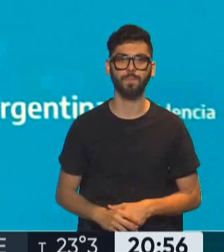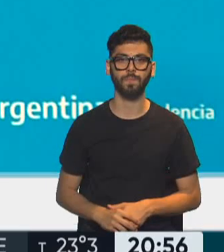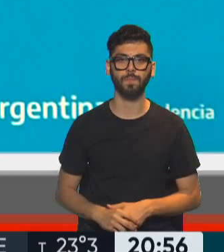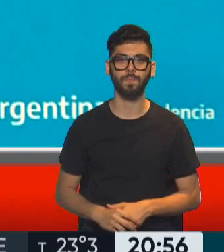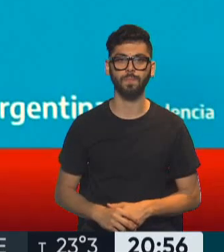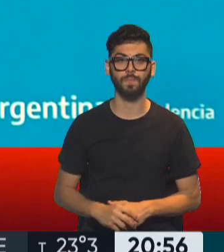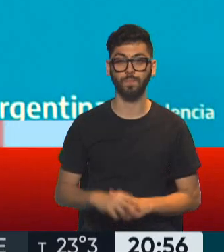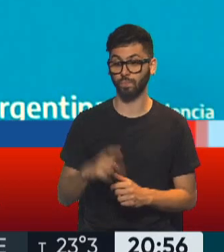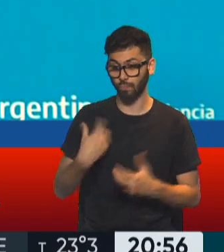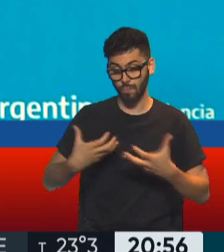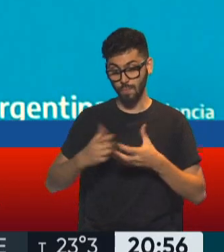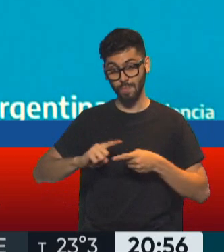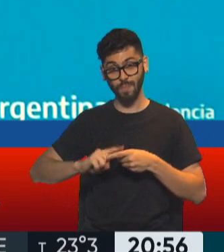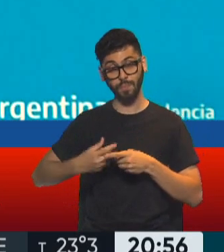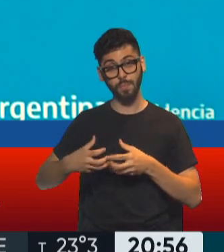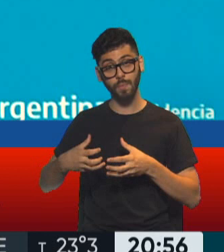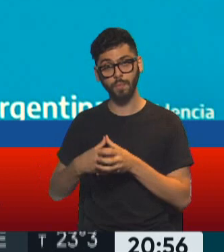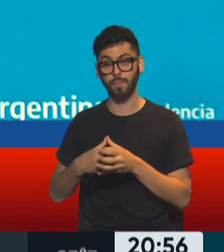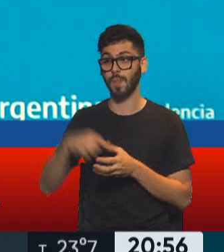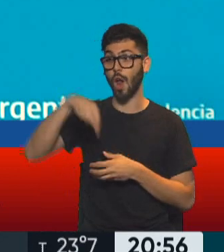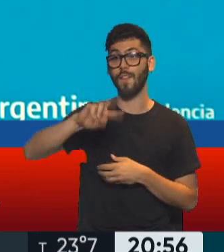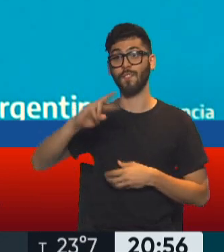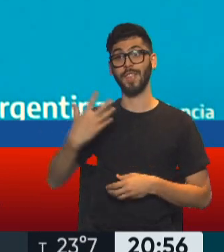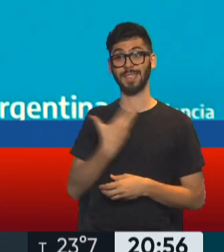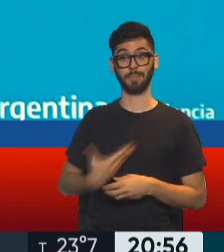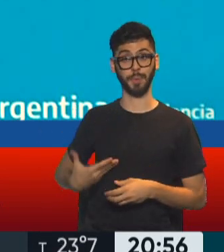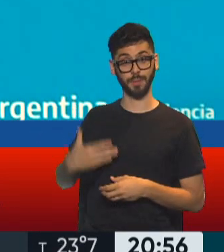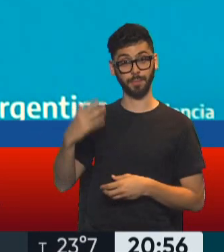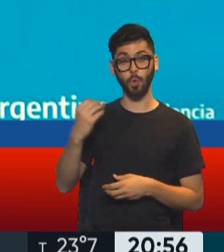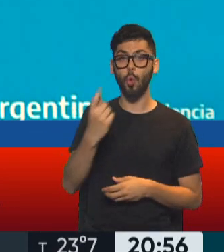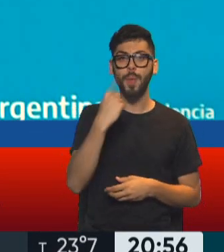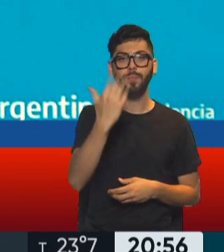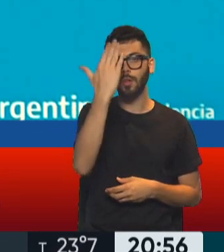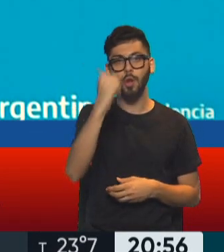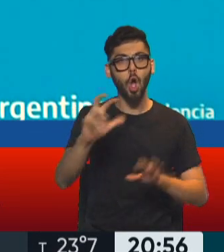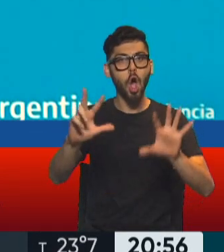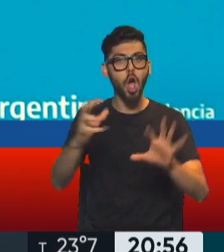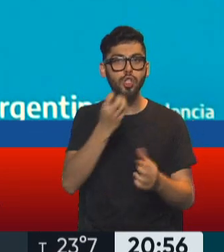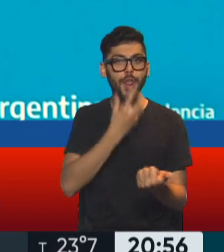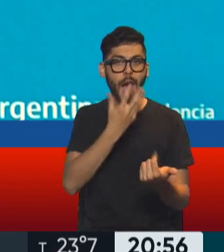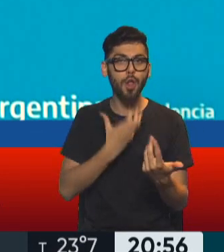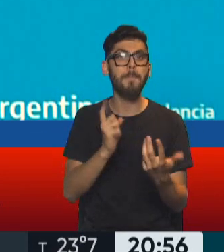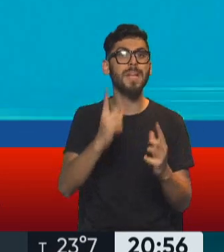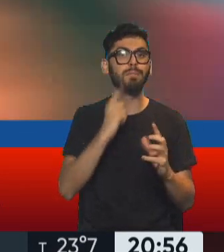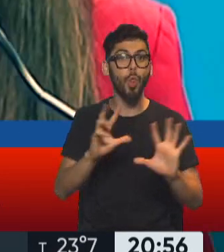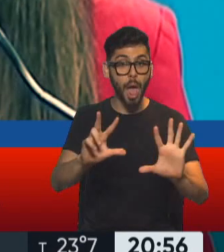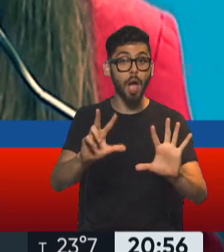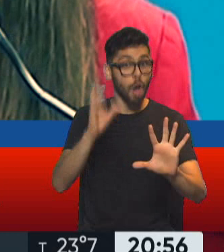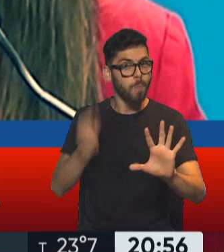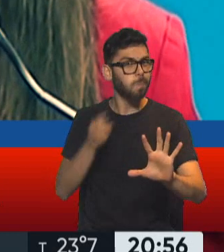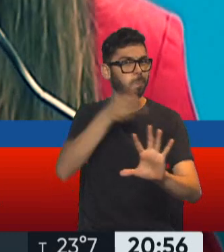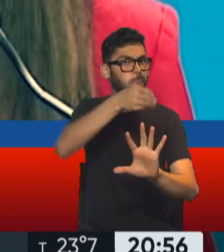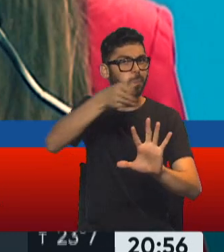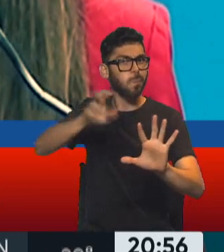Nosotros formamos parte de una fuerza política donde a la actual vicepresidenta un día la convocaron a 8 indagatorias juntas el mismo día y se presentó a todas.